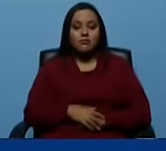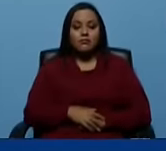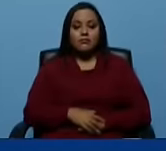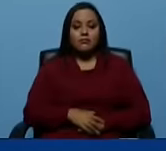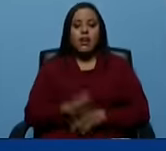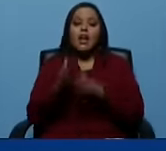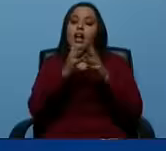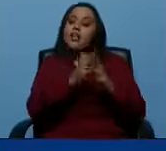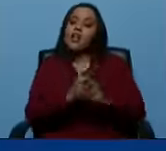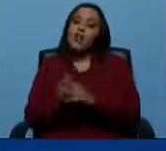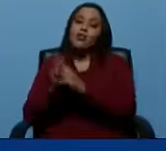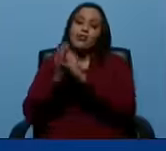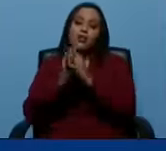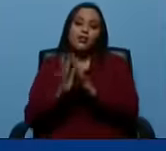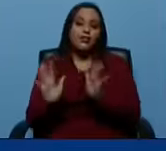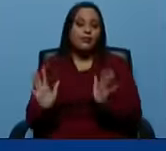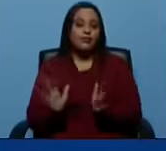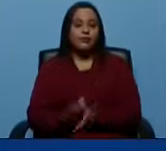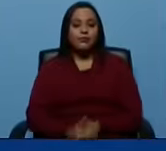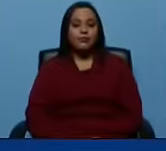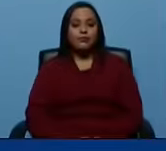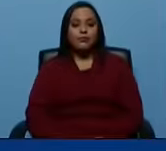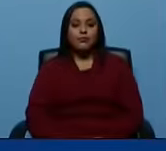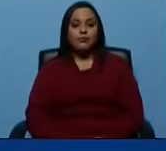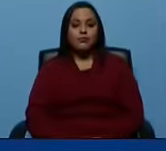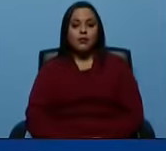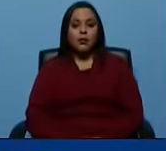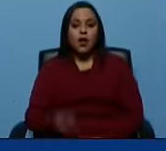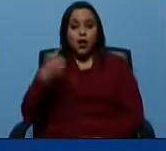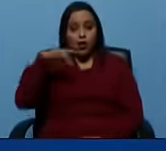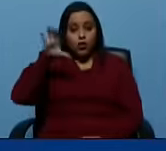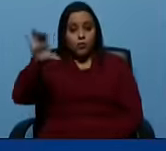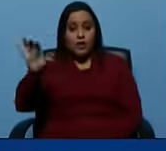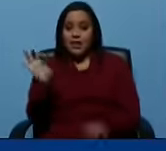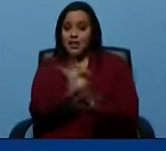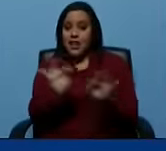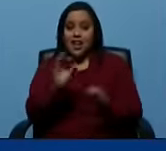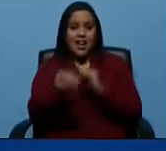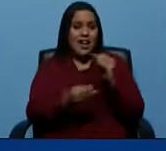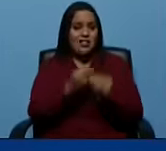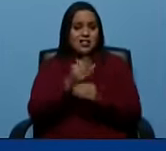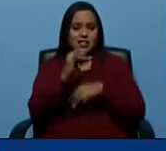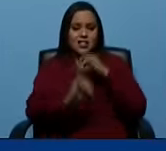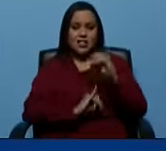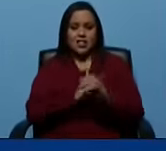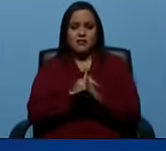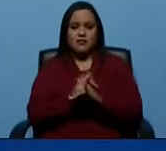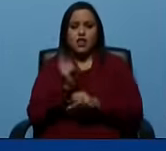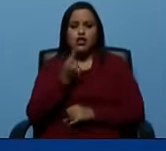Estados Unidos de Norteamérica. Ningún país produce Internet.